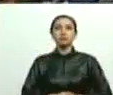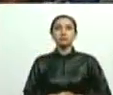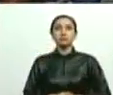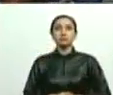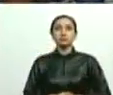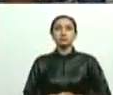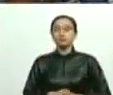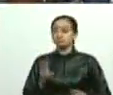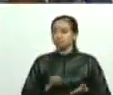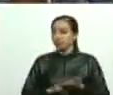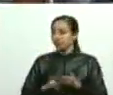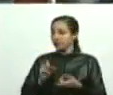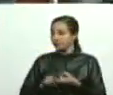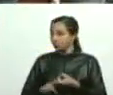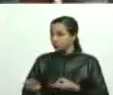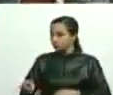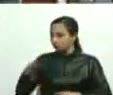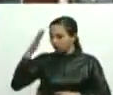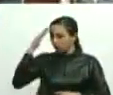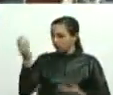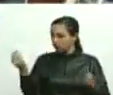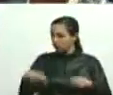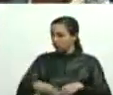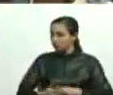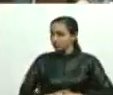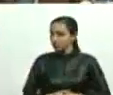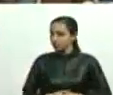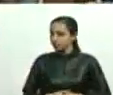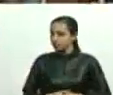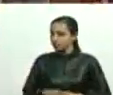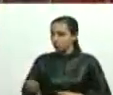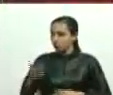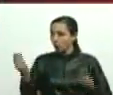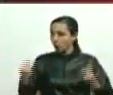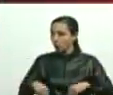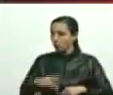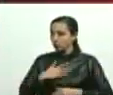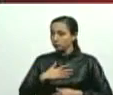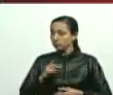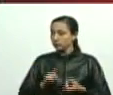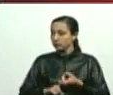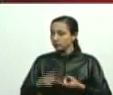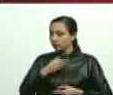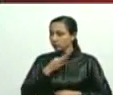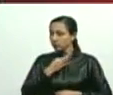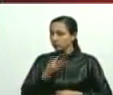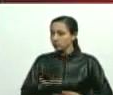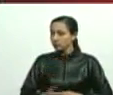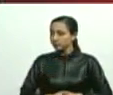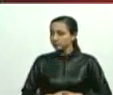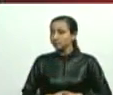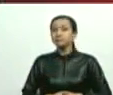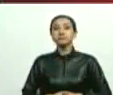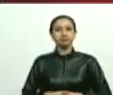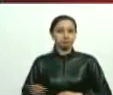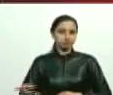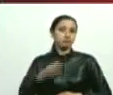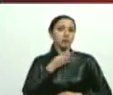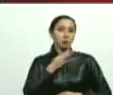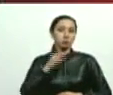¿Verdad, Silvia? ¿Te parece? ¿Estás de acuerdo, Silvia? ¿Te gusta? A Silvia le gusta.